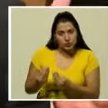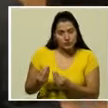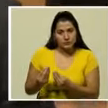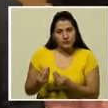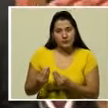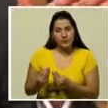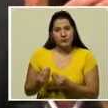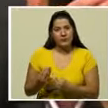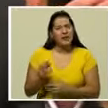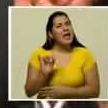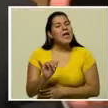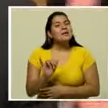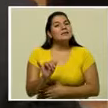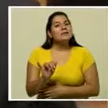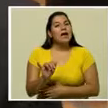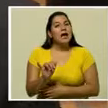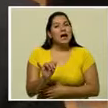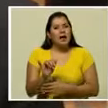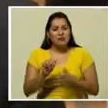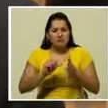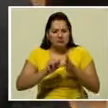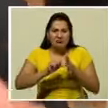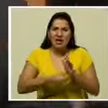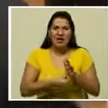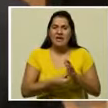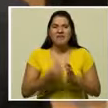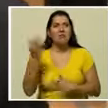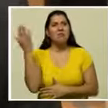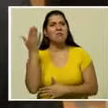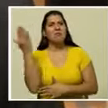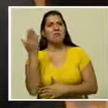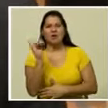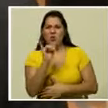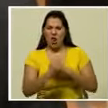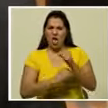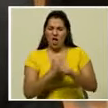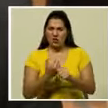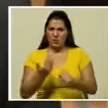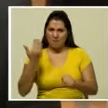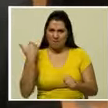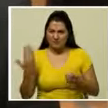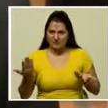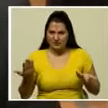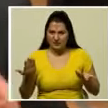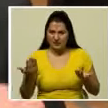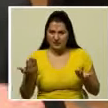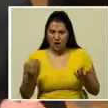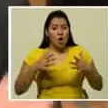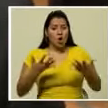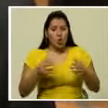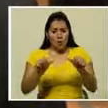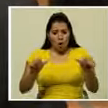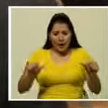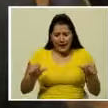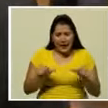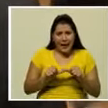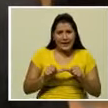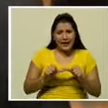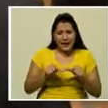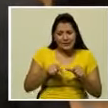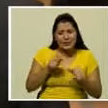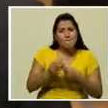Ese fue el énfasis del discurso hace un año, cómo el sector productivo iba a fortalecerse